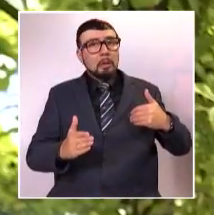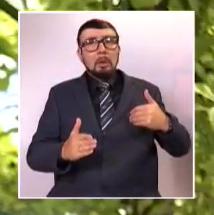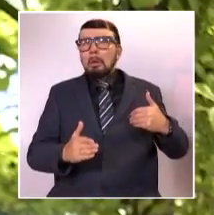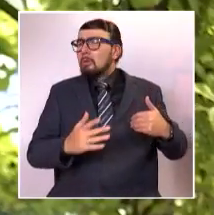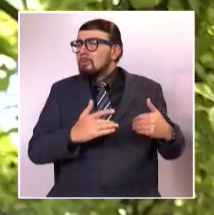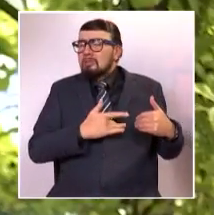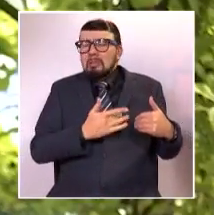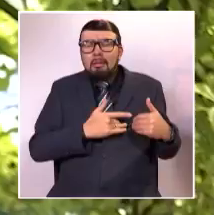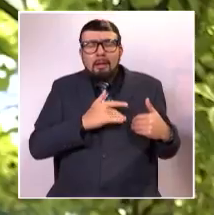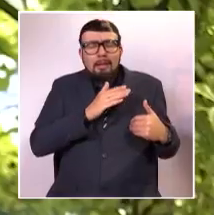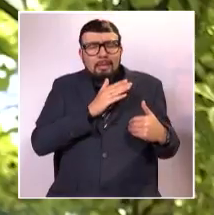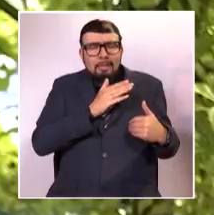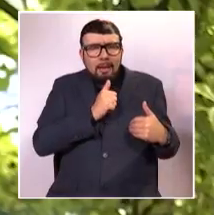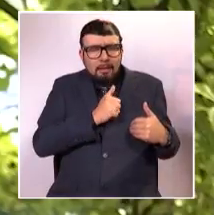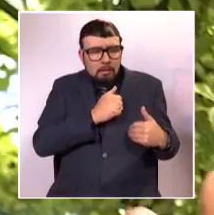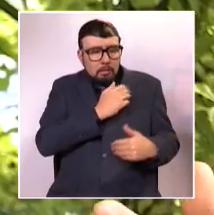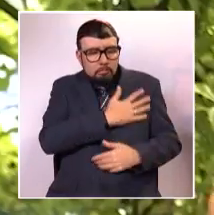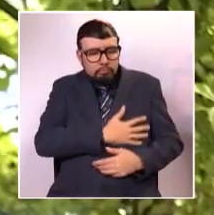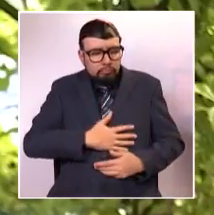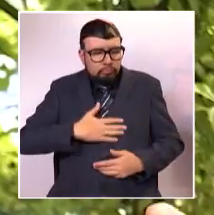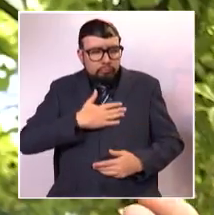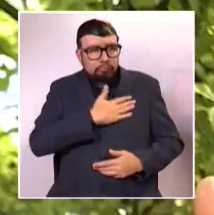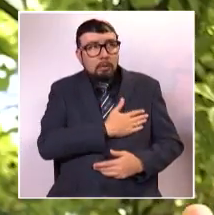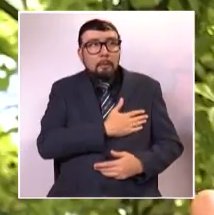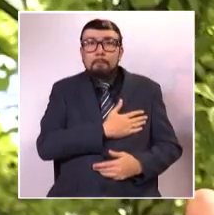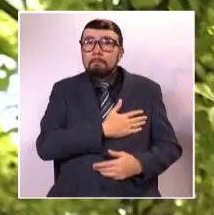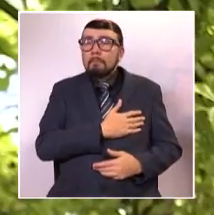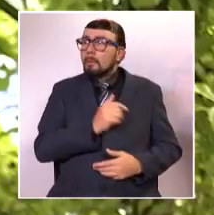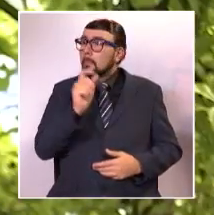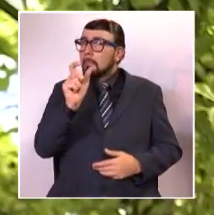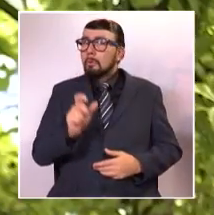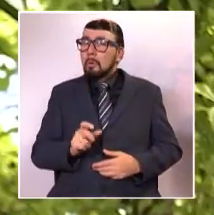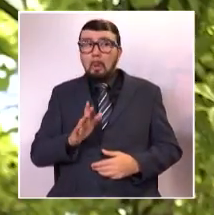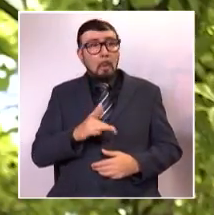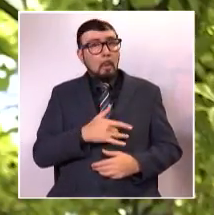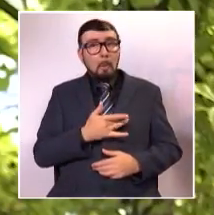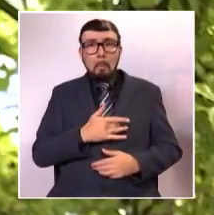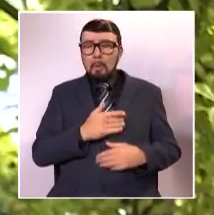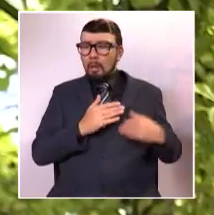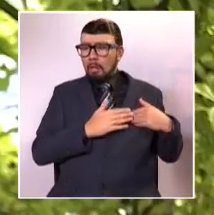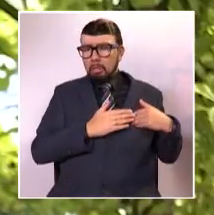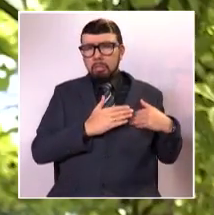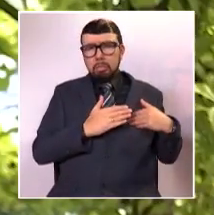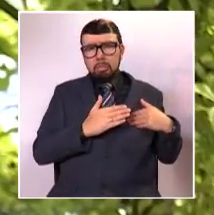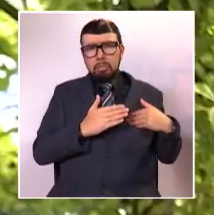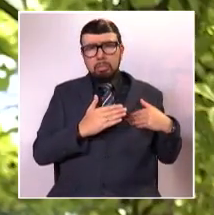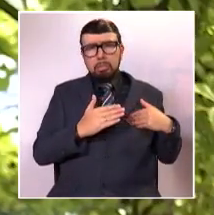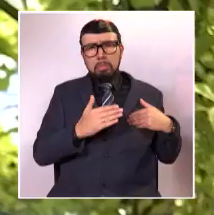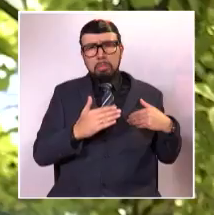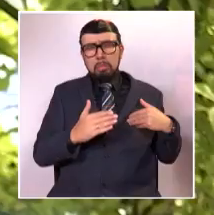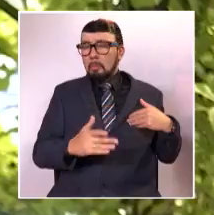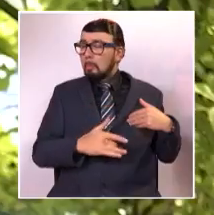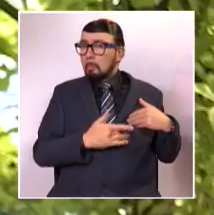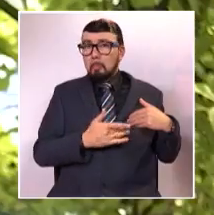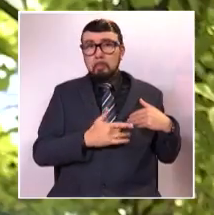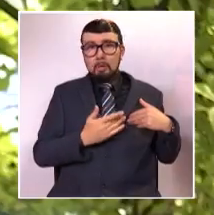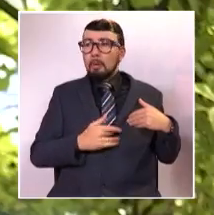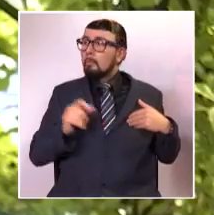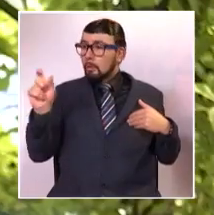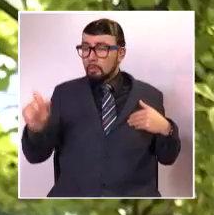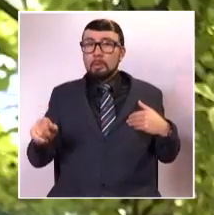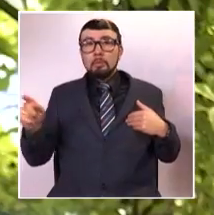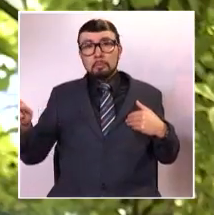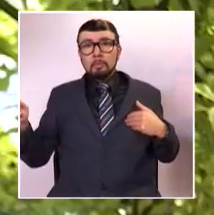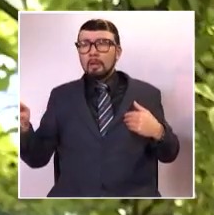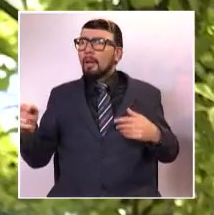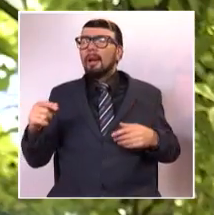muy asintomático. Y han sido pacientes, sí, es un periodo largo silencioso, y han sido pacientes que han venido